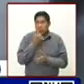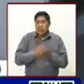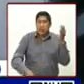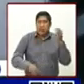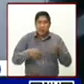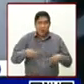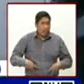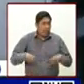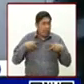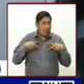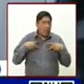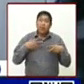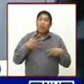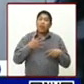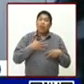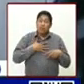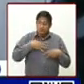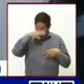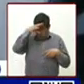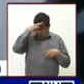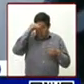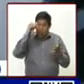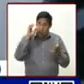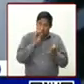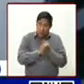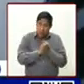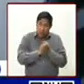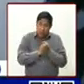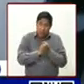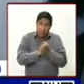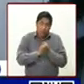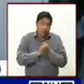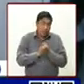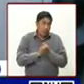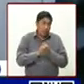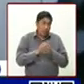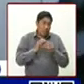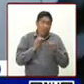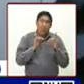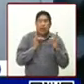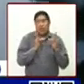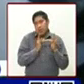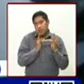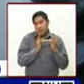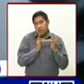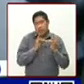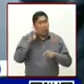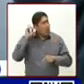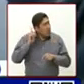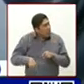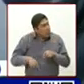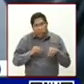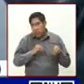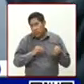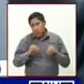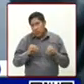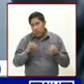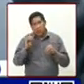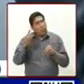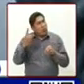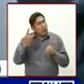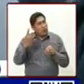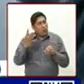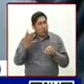vivir? Prácticamente mi esposo está postrado en cama, que no puede moverse. Él era el único sustento